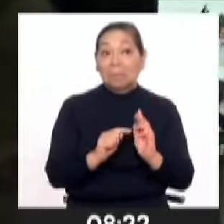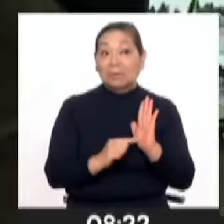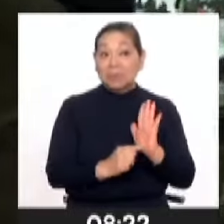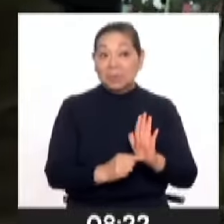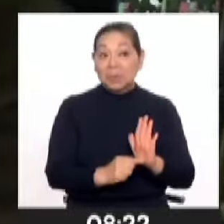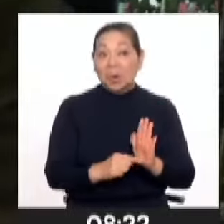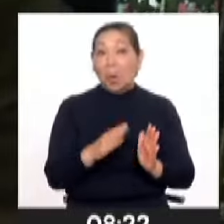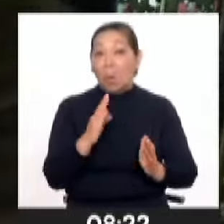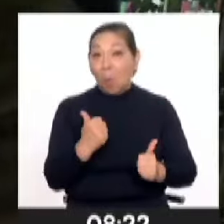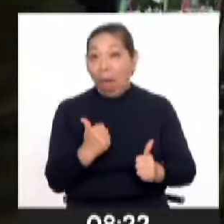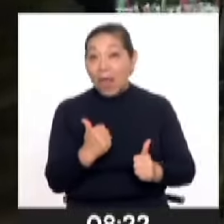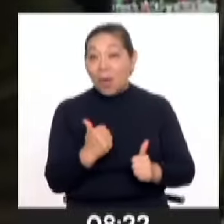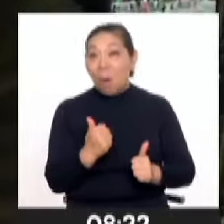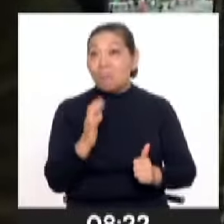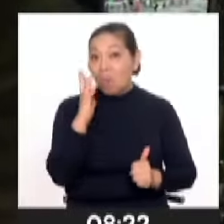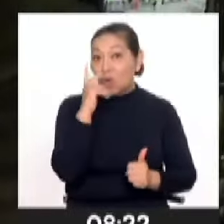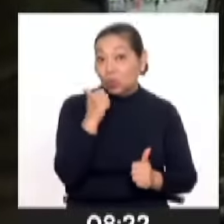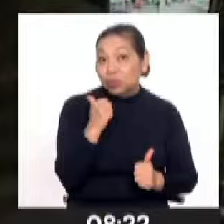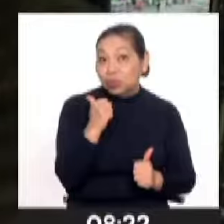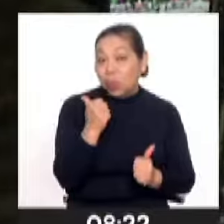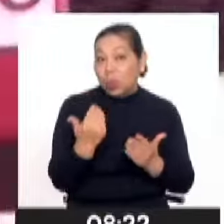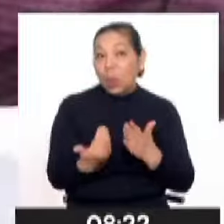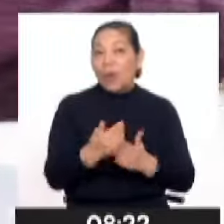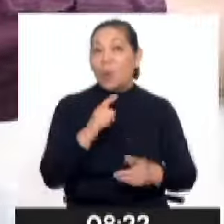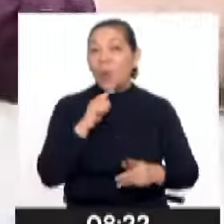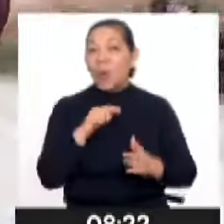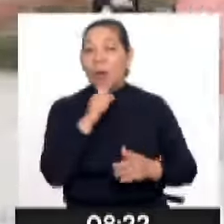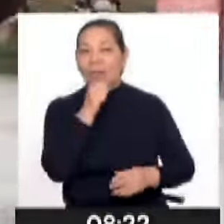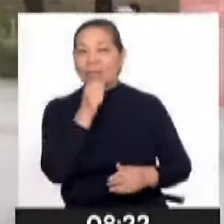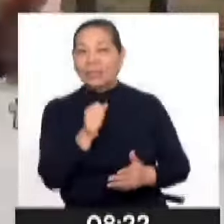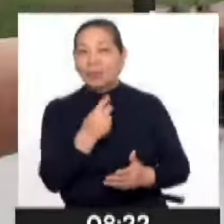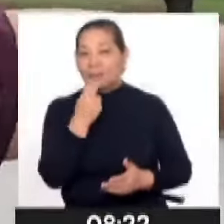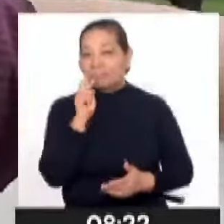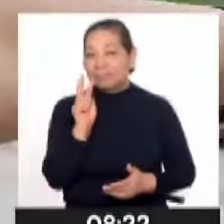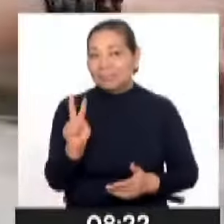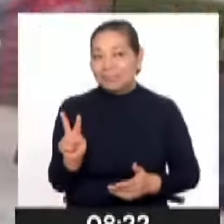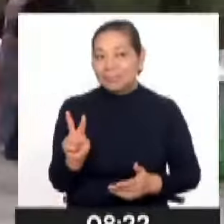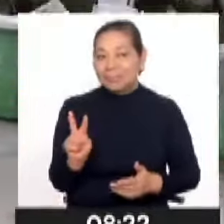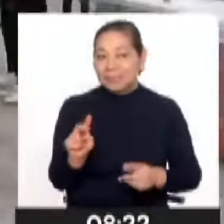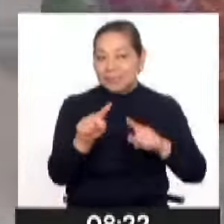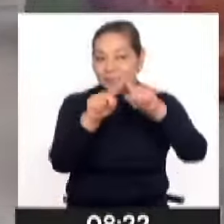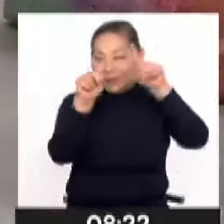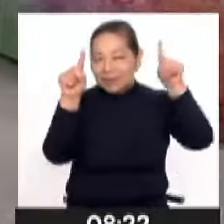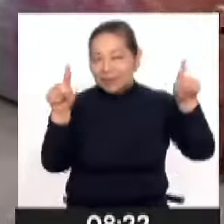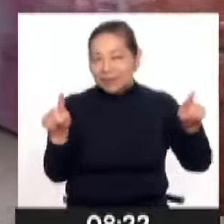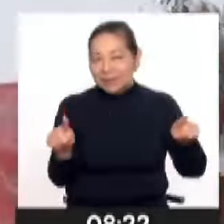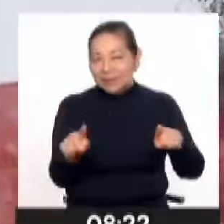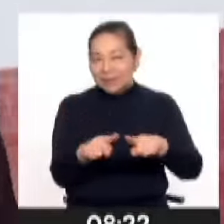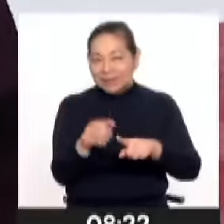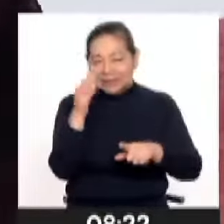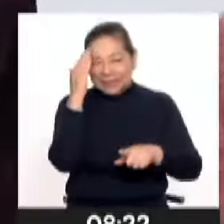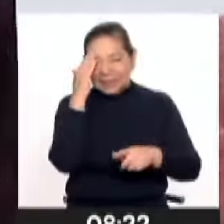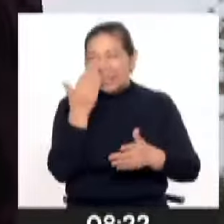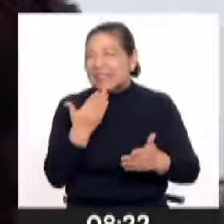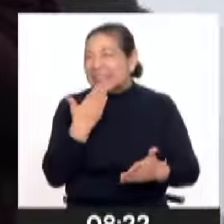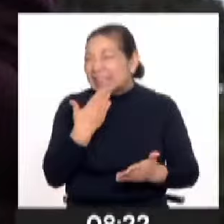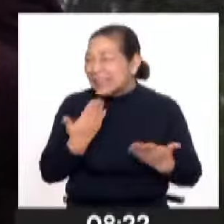programa Bueno, Bonito y Bravazo, con una nueva conductora. Mira, mira, mira. Ahí hay una pizarra. Quizás ella sepan algo.